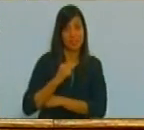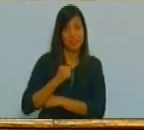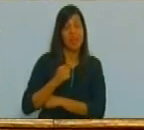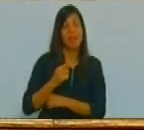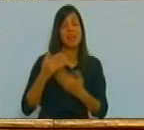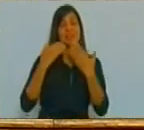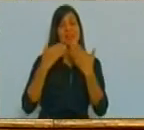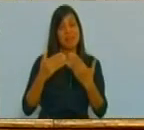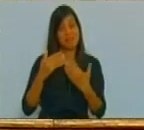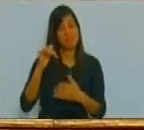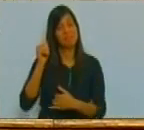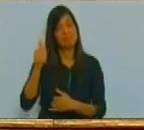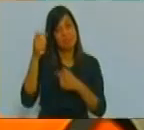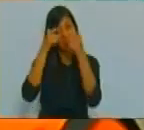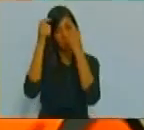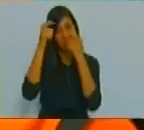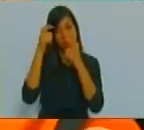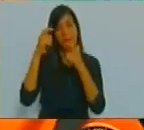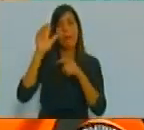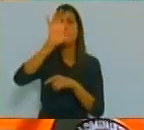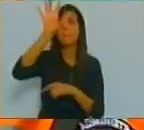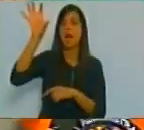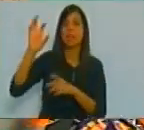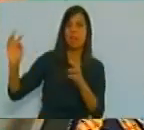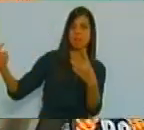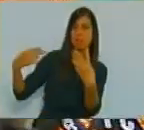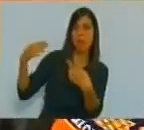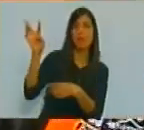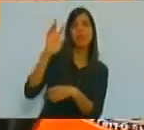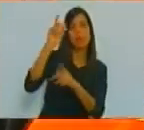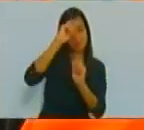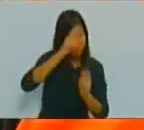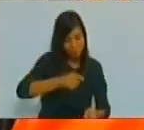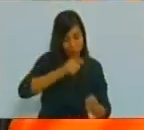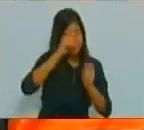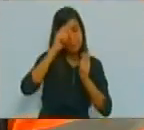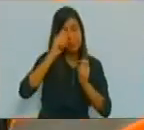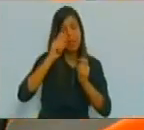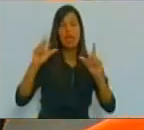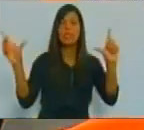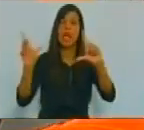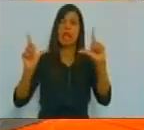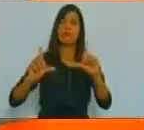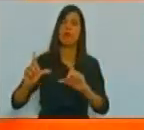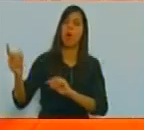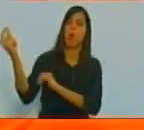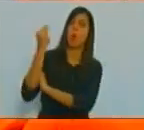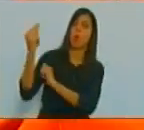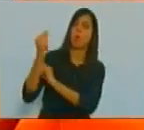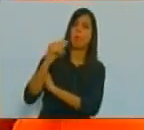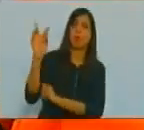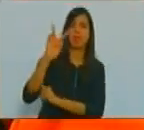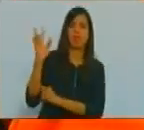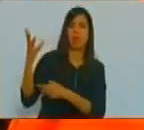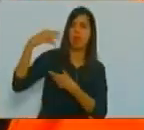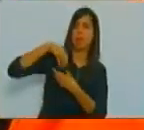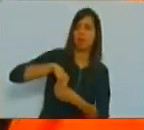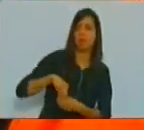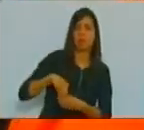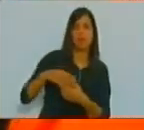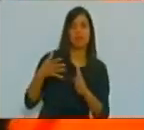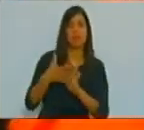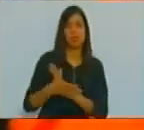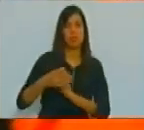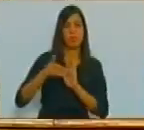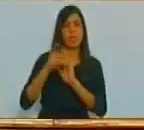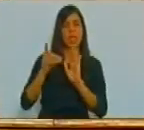es reconocido además internacionalmente más allá de la mediática que procura la intervención de venezuela en materia